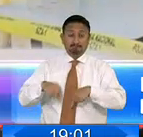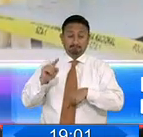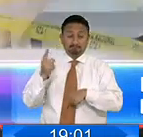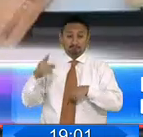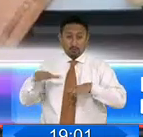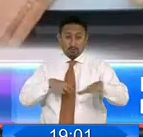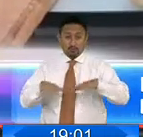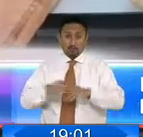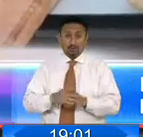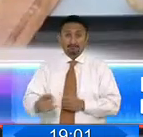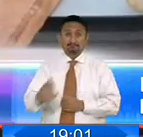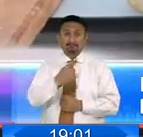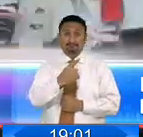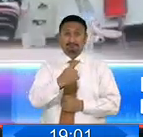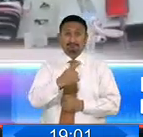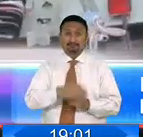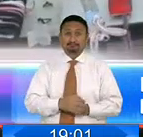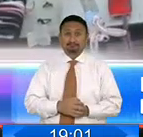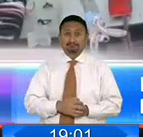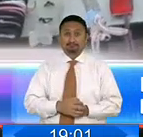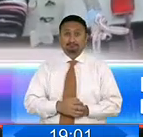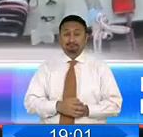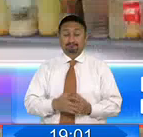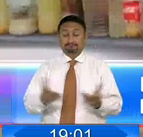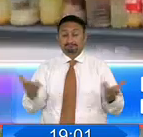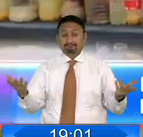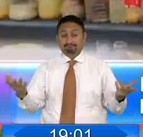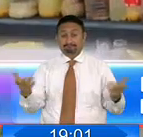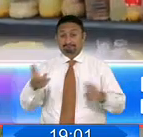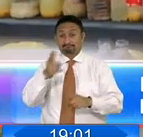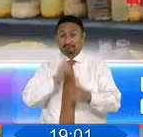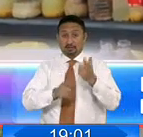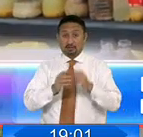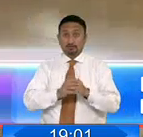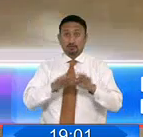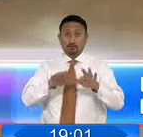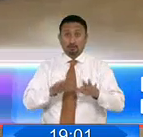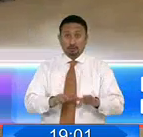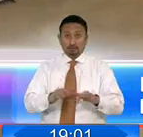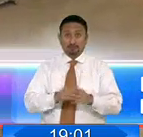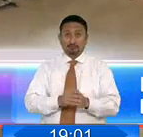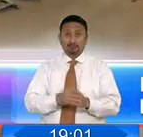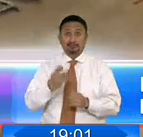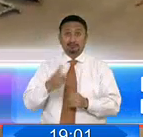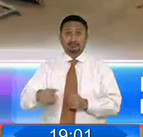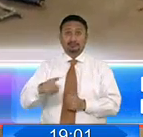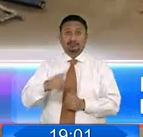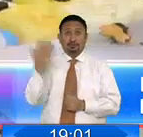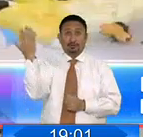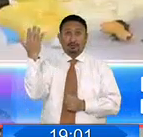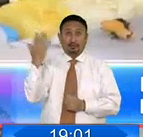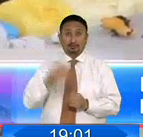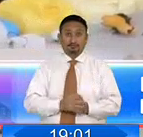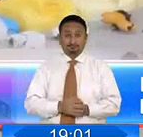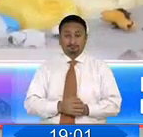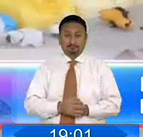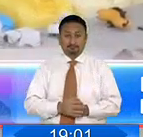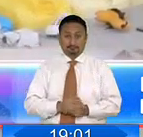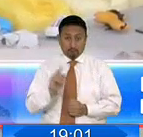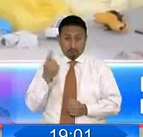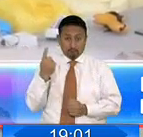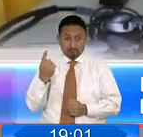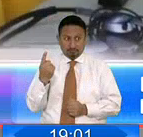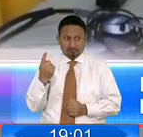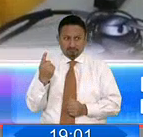hallaron esto gran cantidad de armas artesanales licor un computador e incluso un plasma pero no fue lo único que